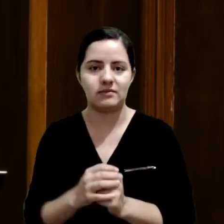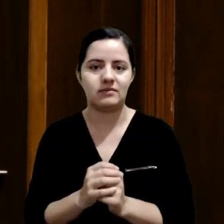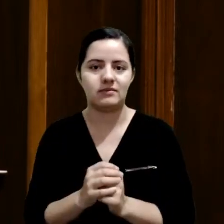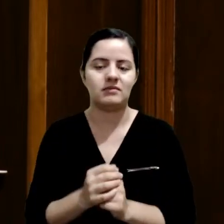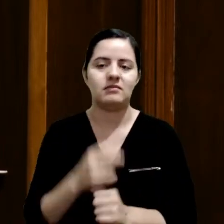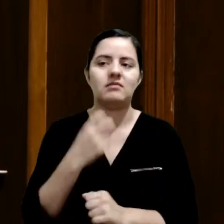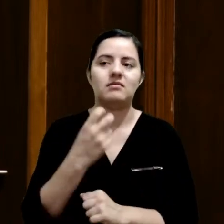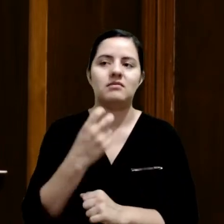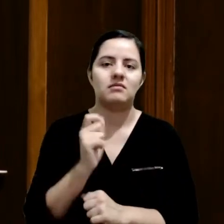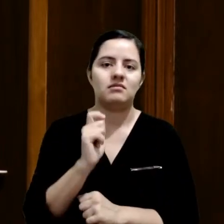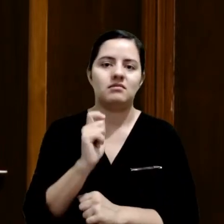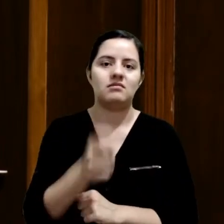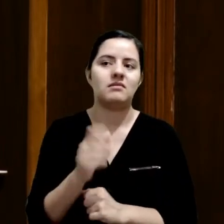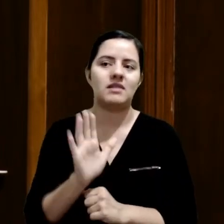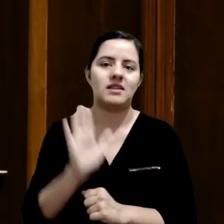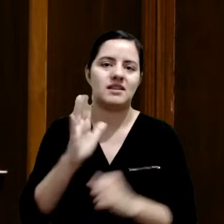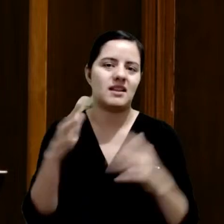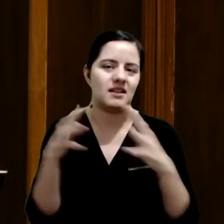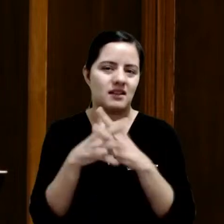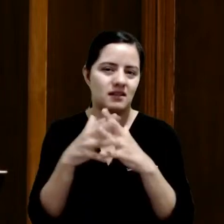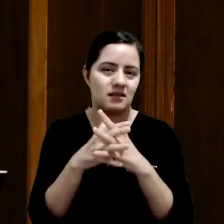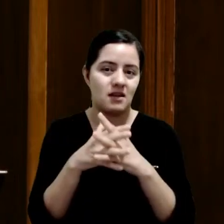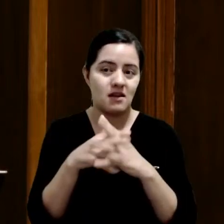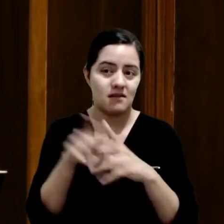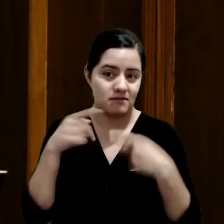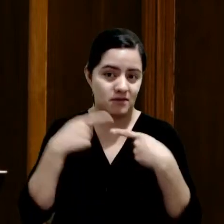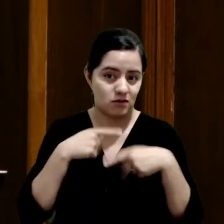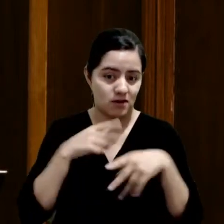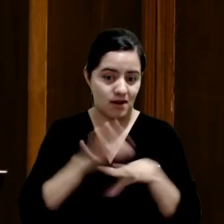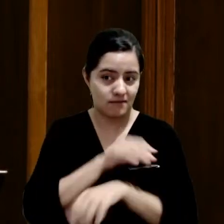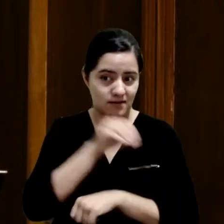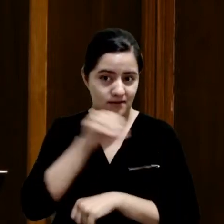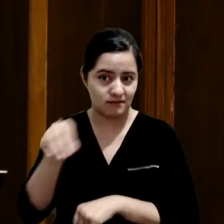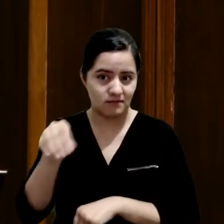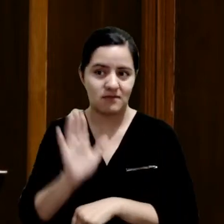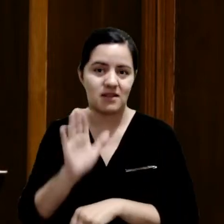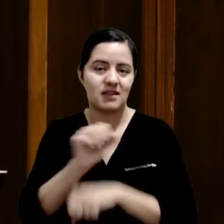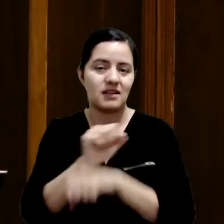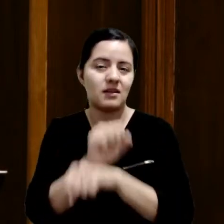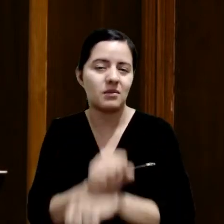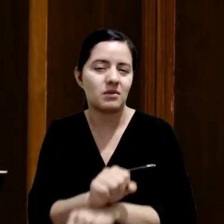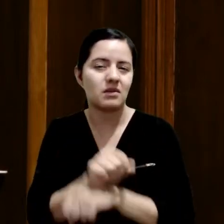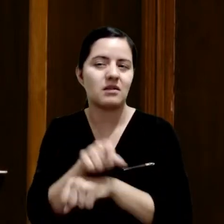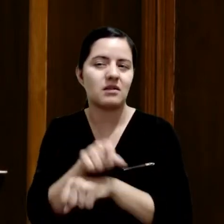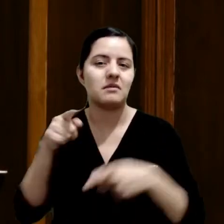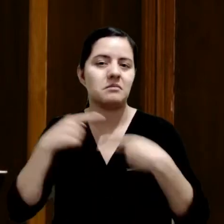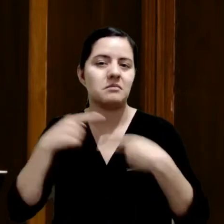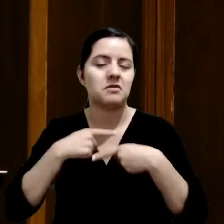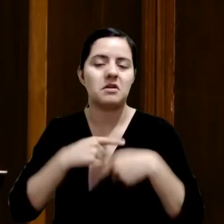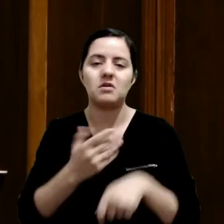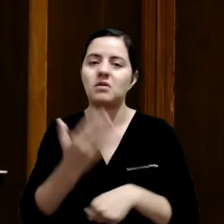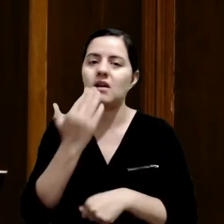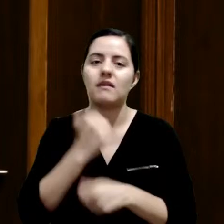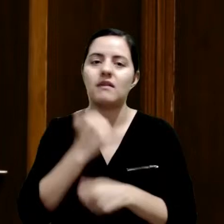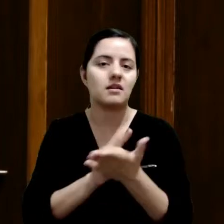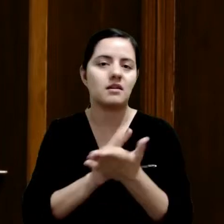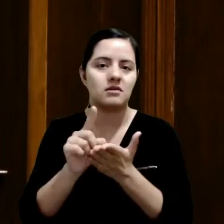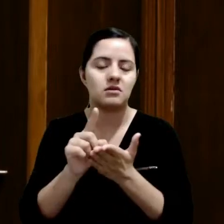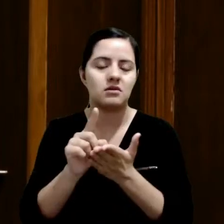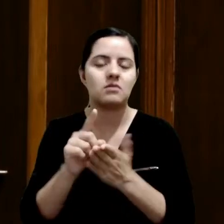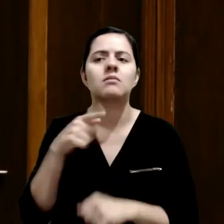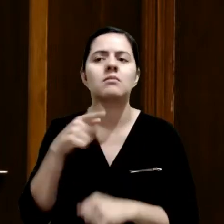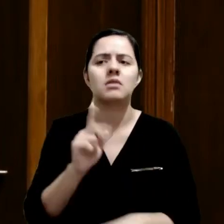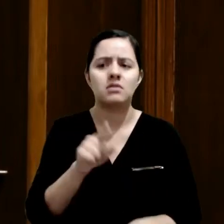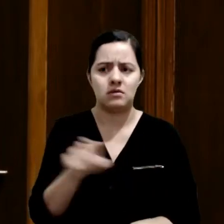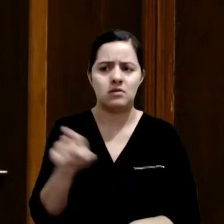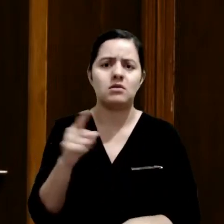convirtiendo a los desplazados en esclavos, personas sin apenas ningún derecho, pero que en cambio tenían todas